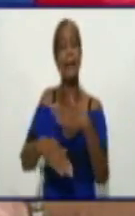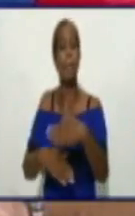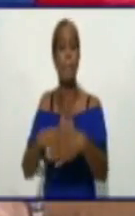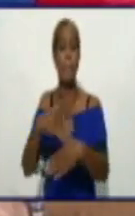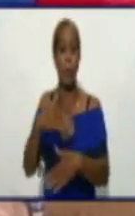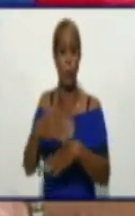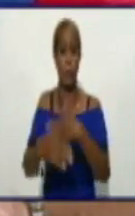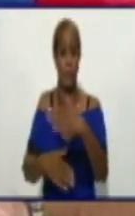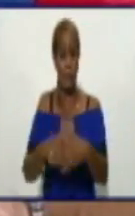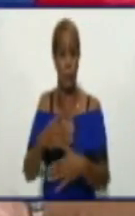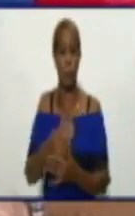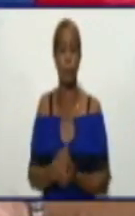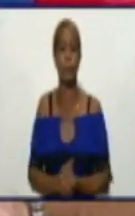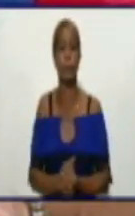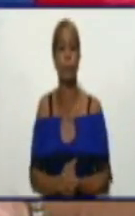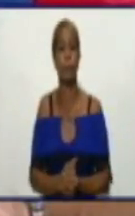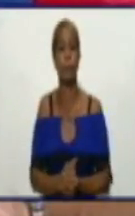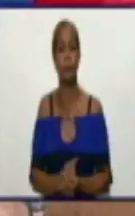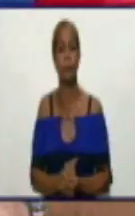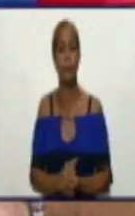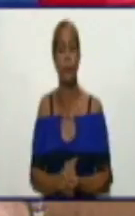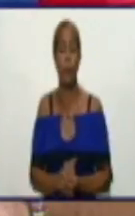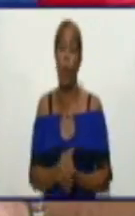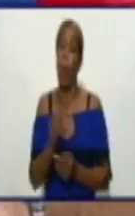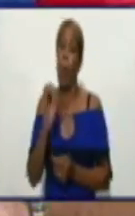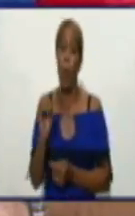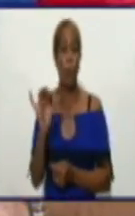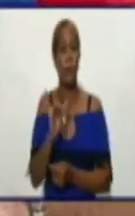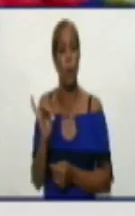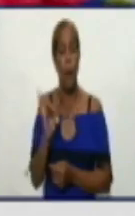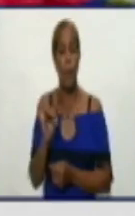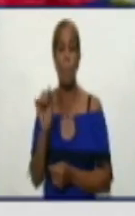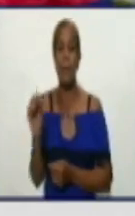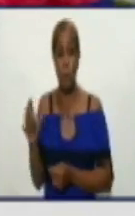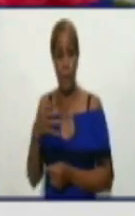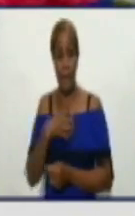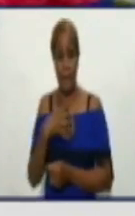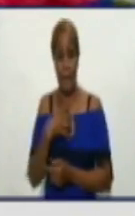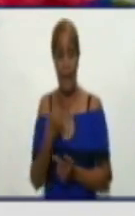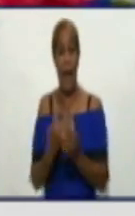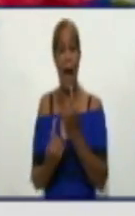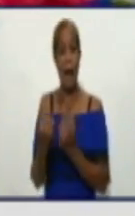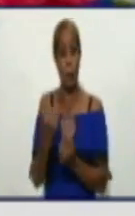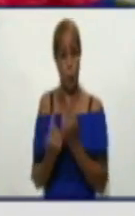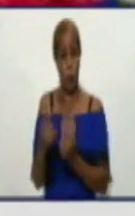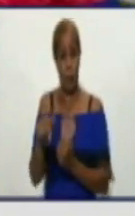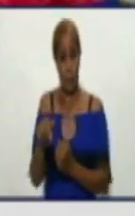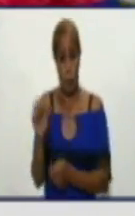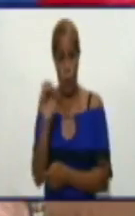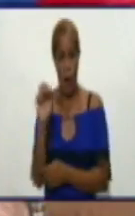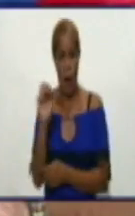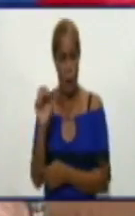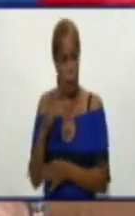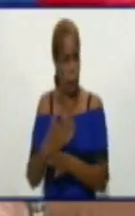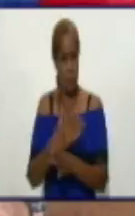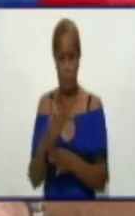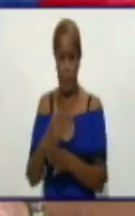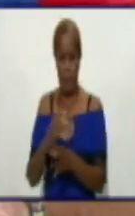los que posean algunos de estos medios, pueden acudir también al proceso de homologación. Es decir, el proceso de homologación es